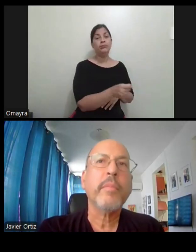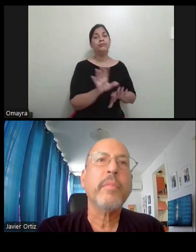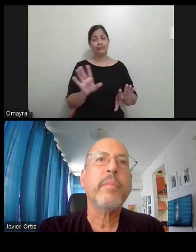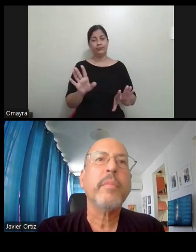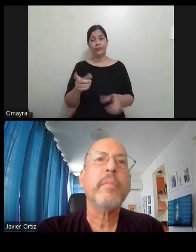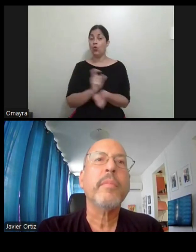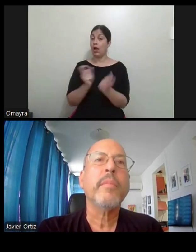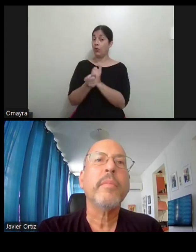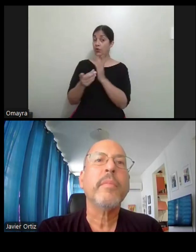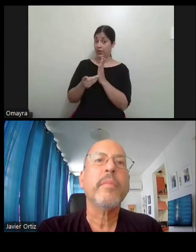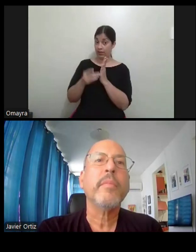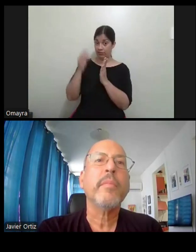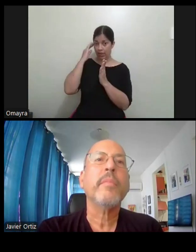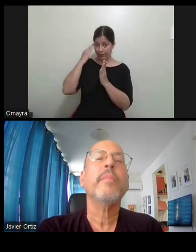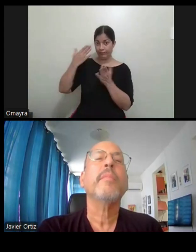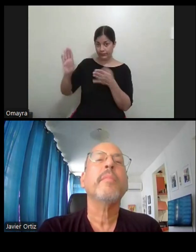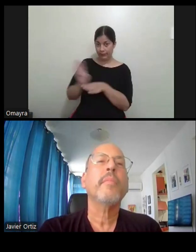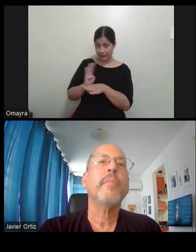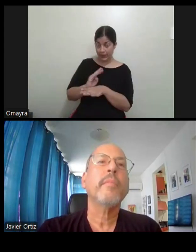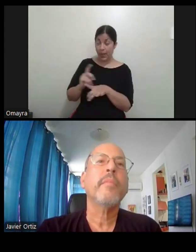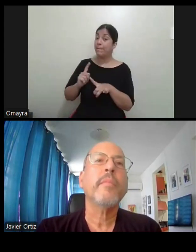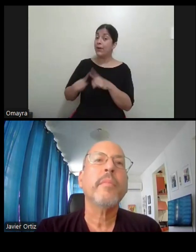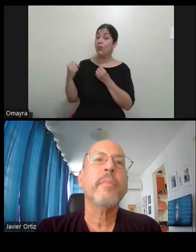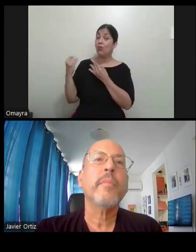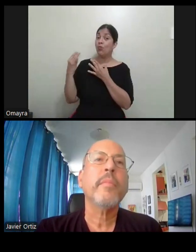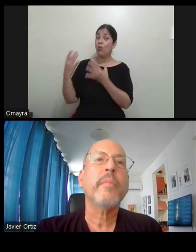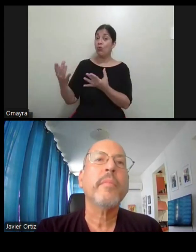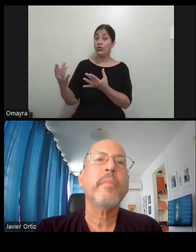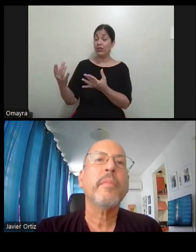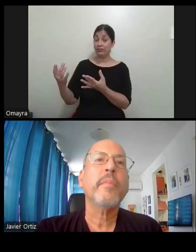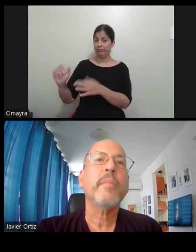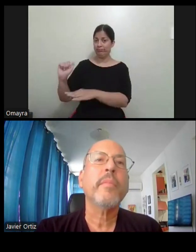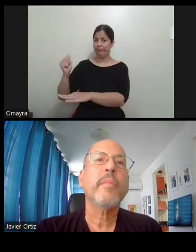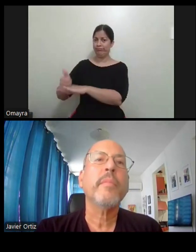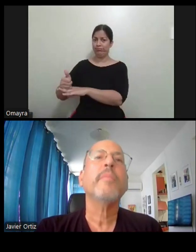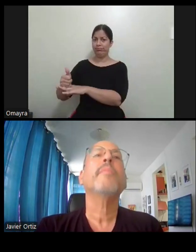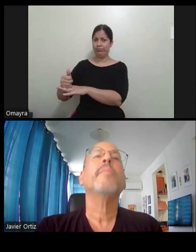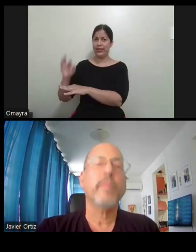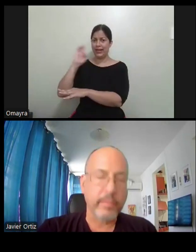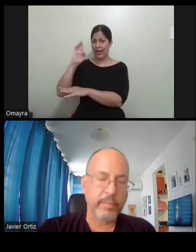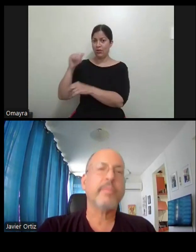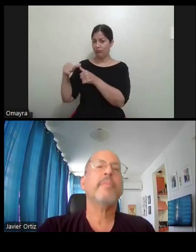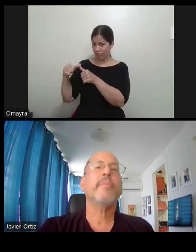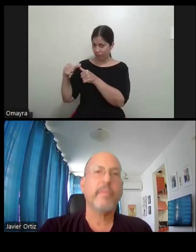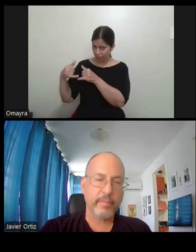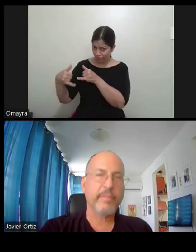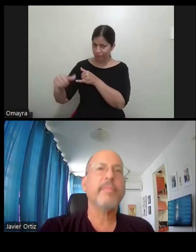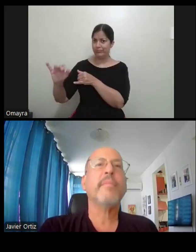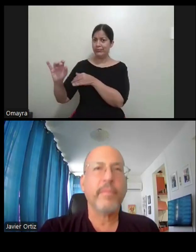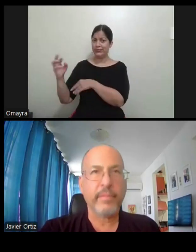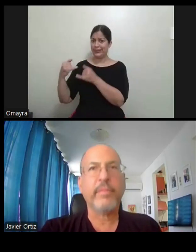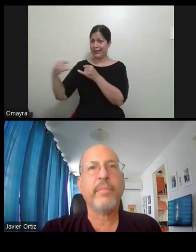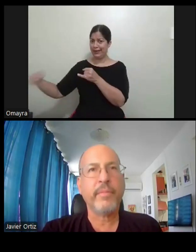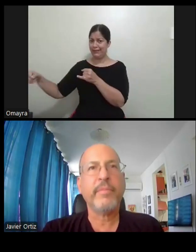digital a nivel de la industria, pero muchas estaciones de radio siguieron siendo análogas. Entonces, si yo no le enseño al estudiante ambos métodos